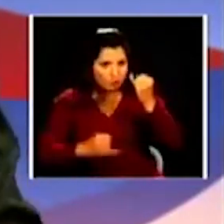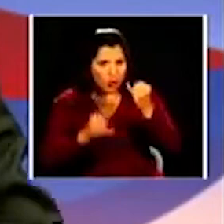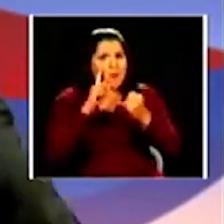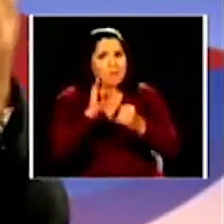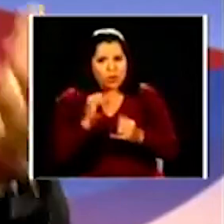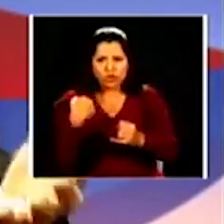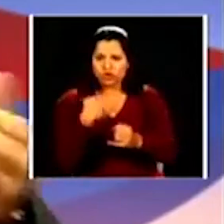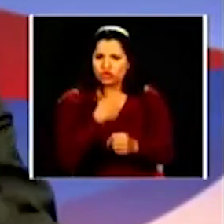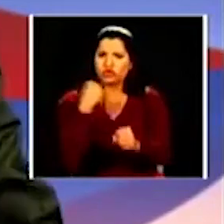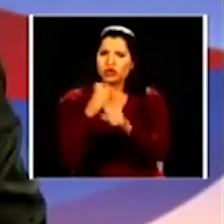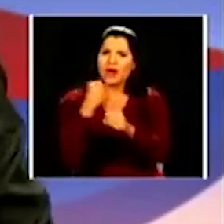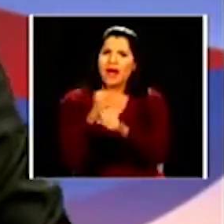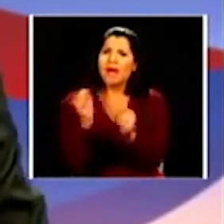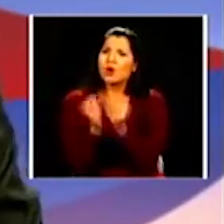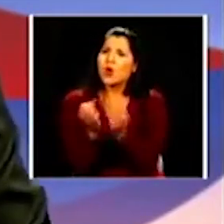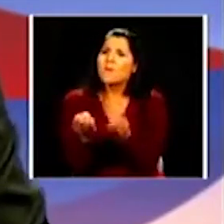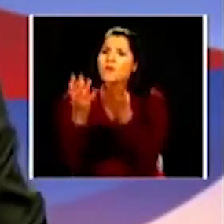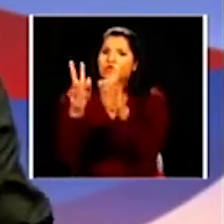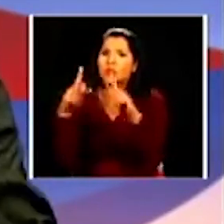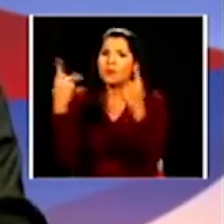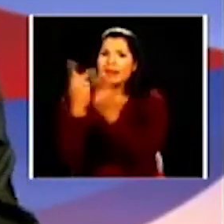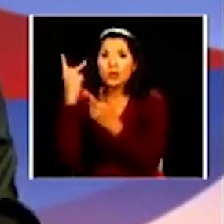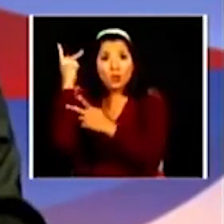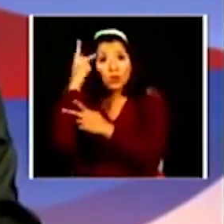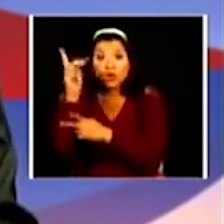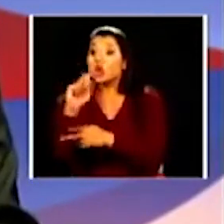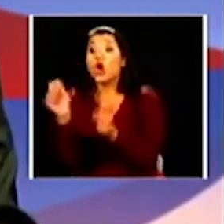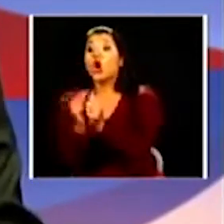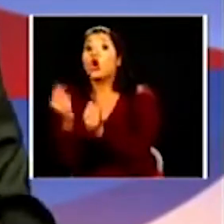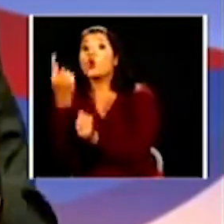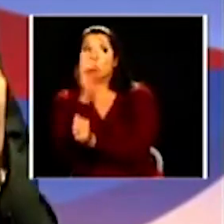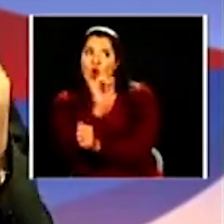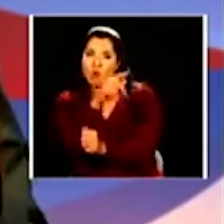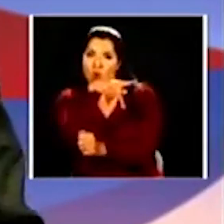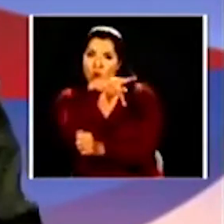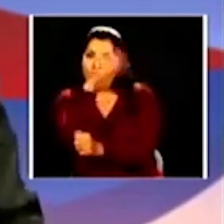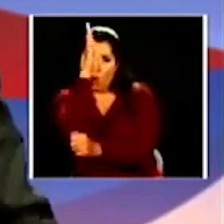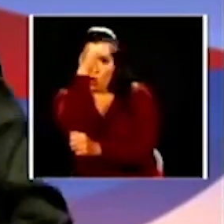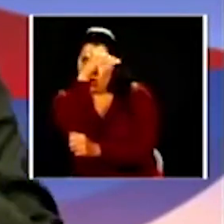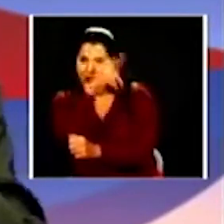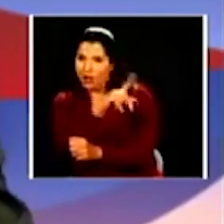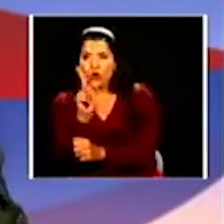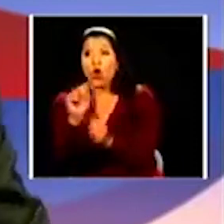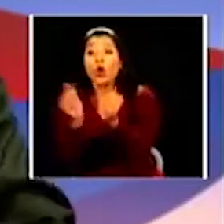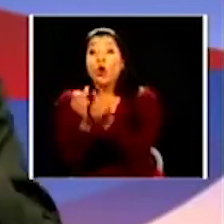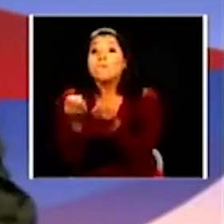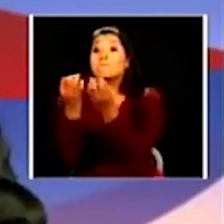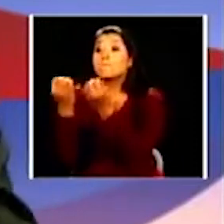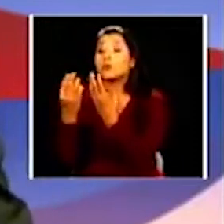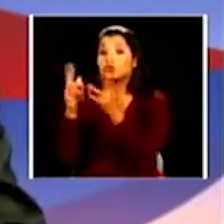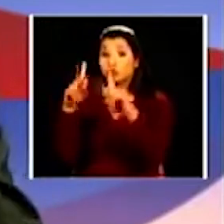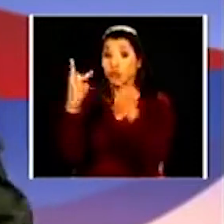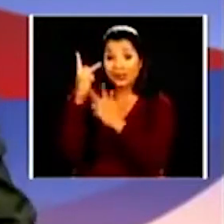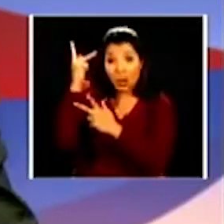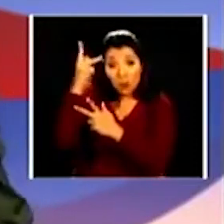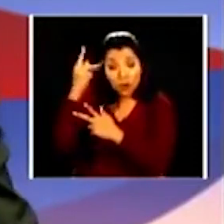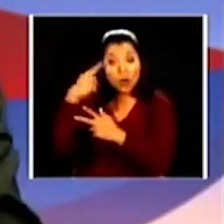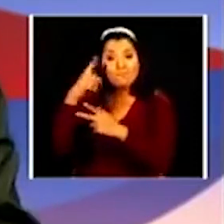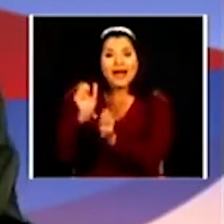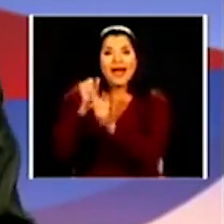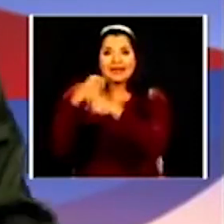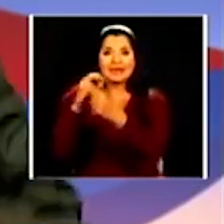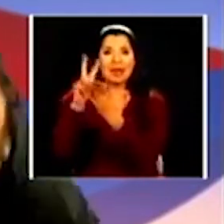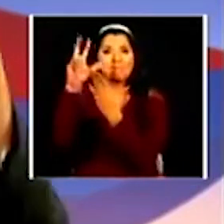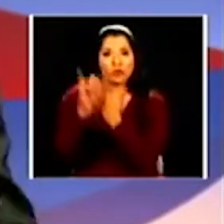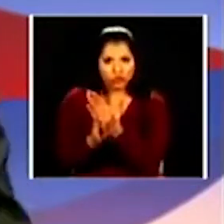políticos, no solo con uno, como ha hecho don Carlos, con muchos partidos políticos para construir el proyecto que será la base para el Plan Nacional de